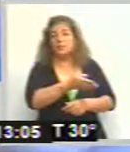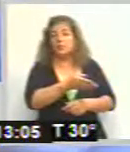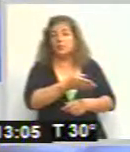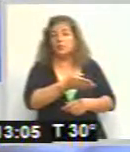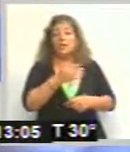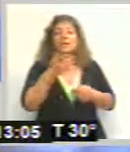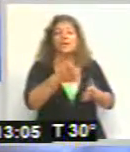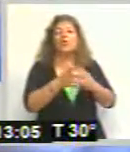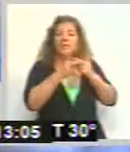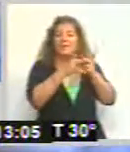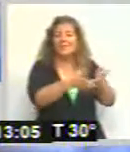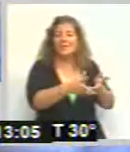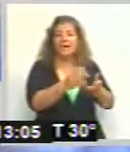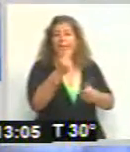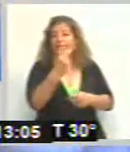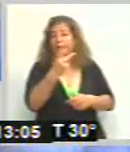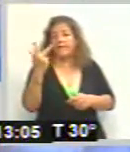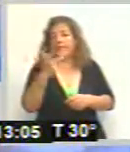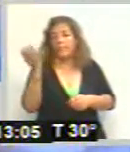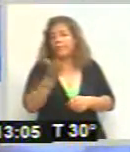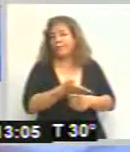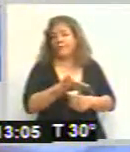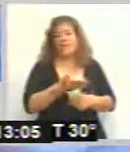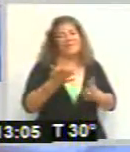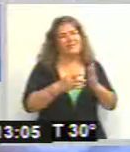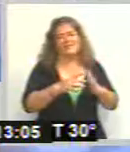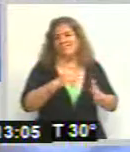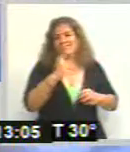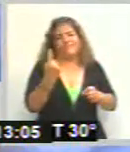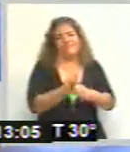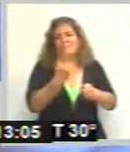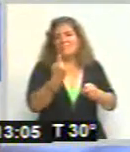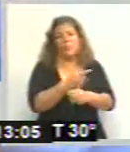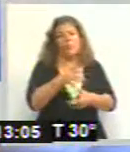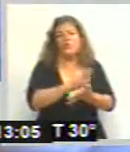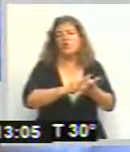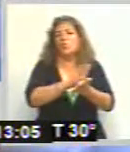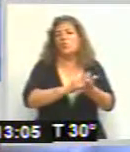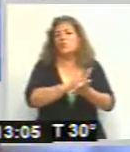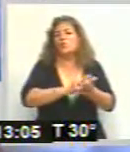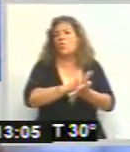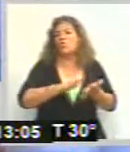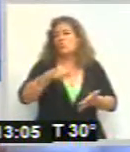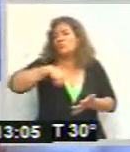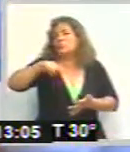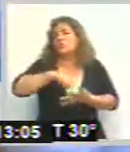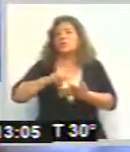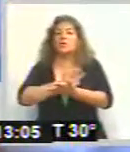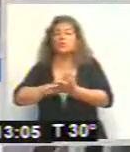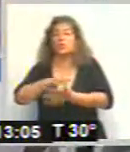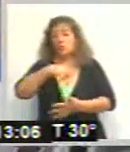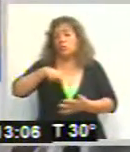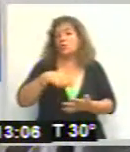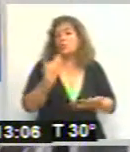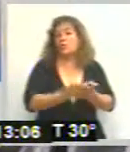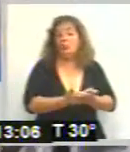de paritarias. Así que está muy lejos, digamos, de que se resuelva nuestra situación, ya que nosotros estamos pidiendo